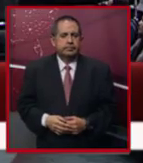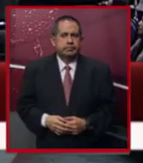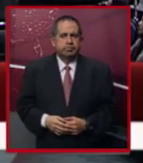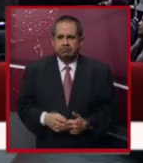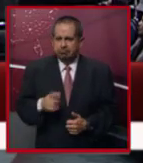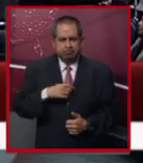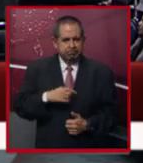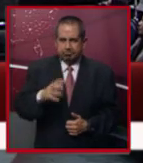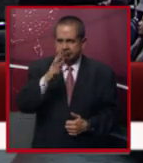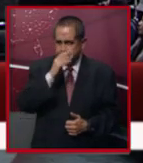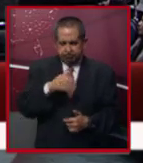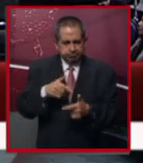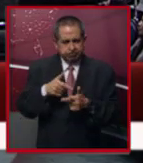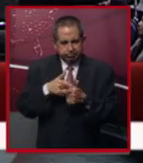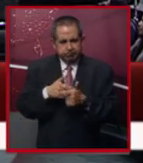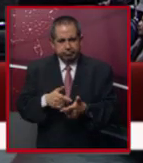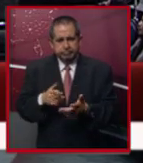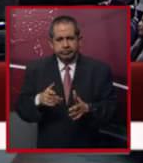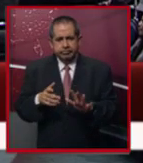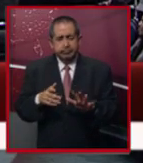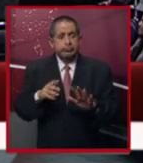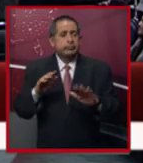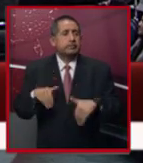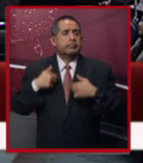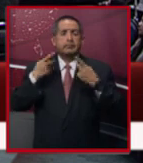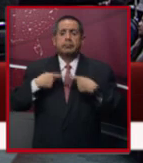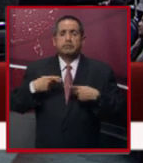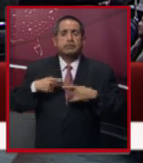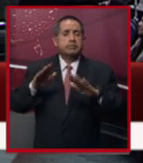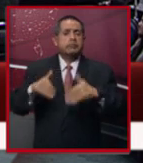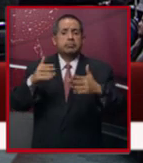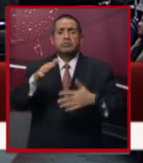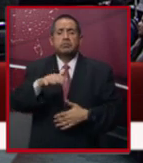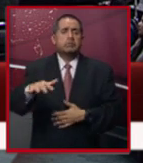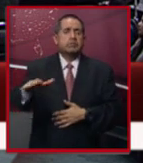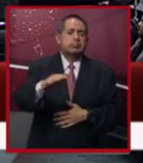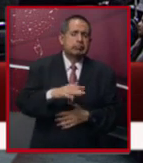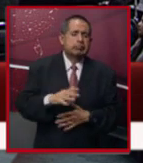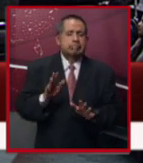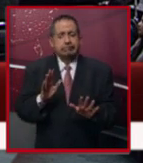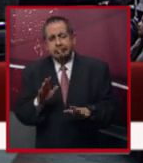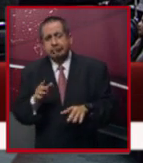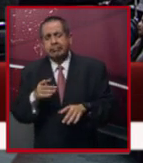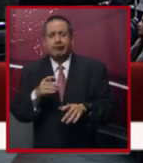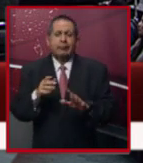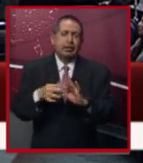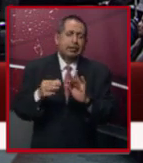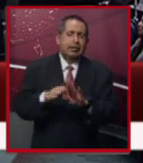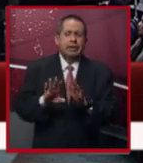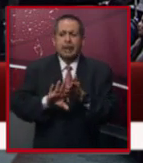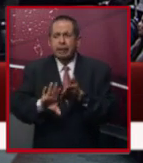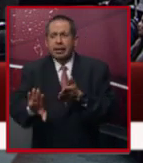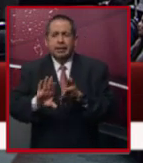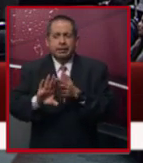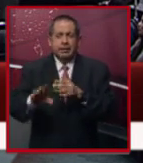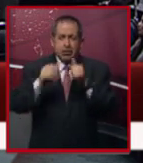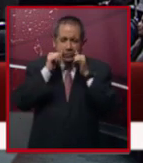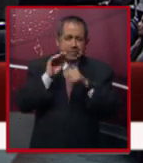No podemos seguirle regateando a los ciudadanos el legítimo derecho a ser